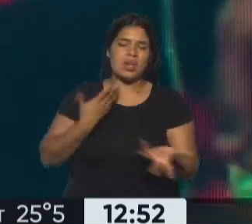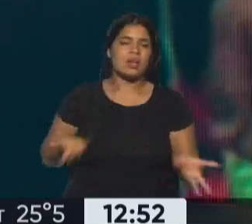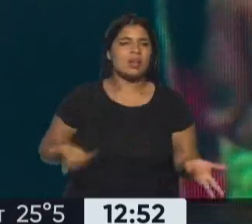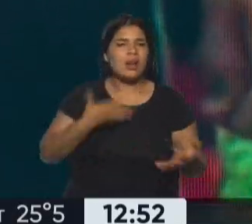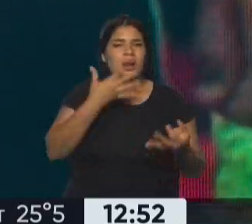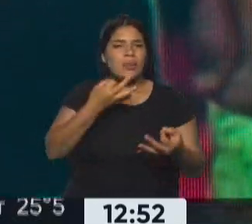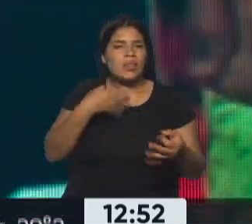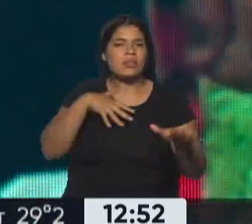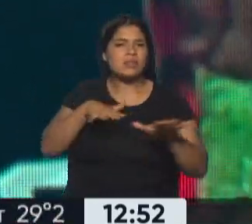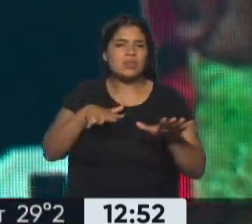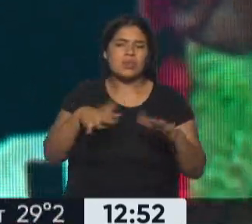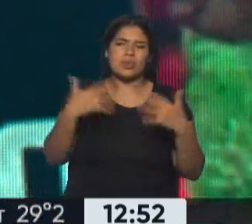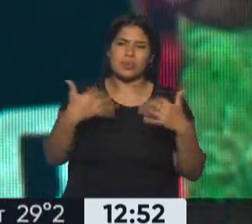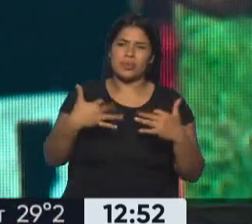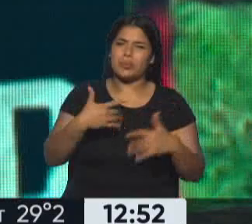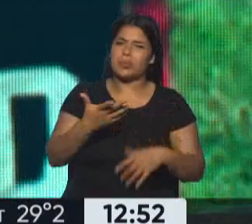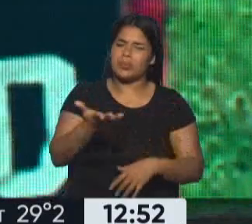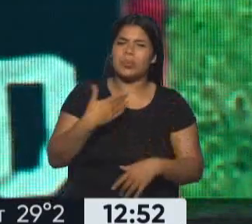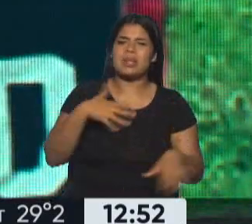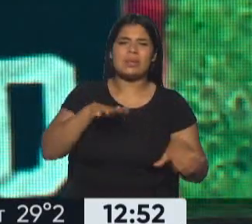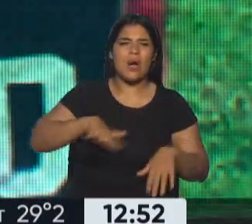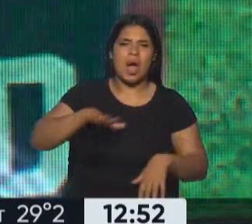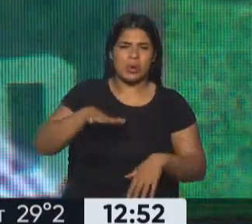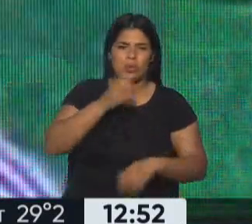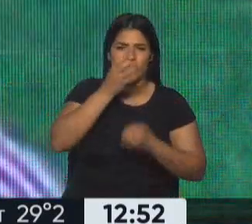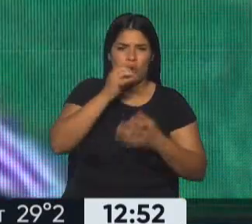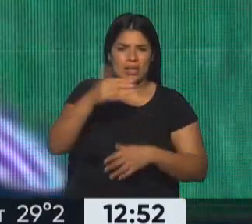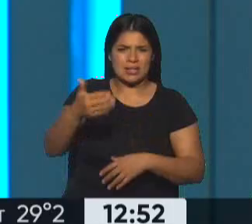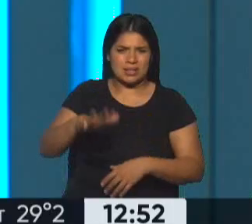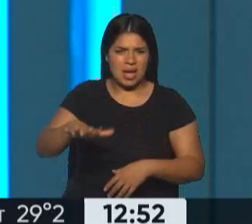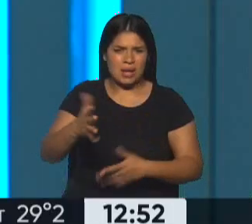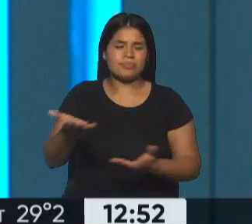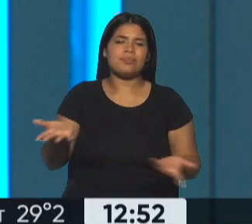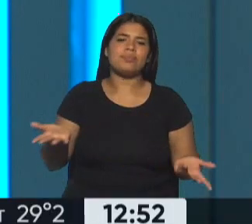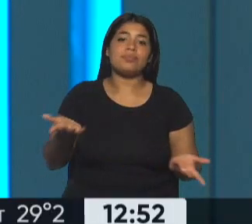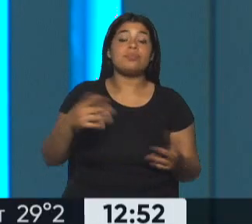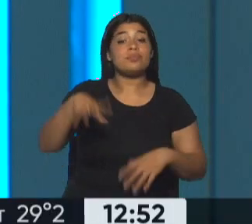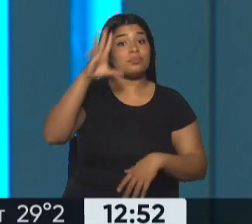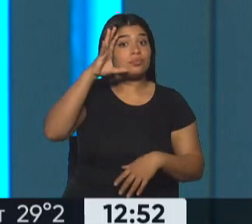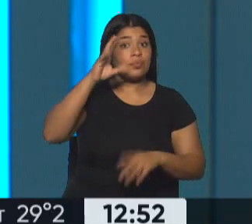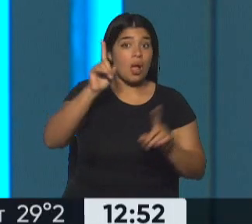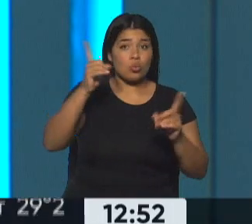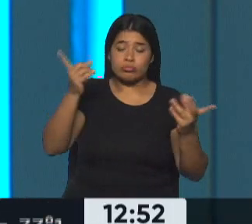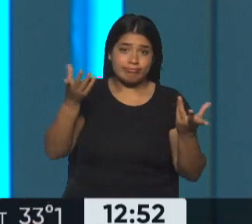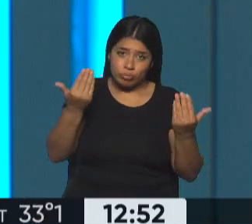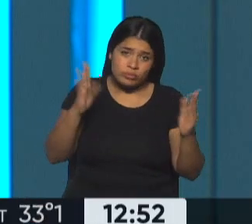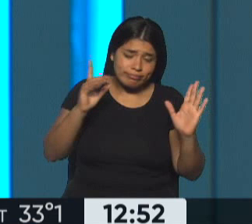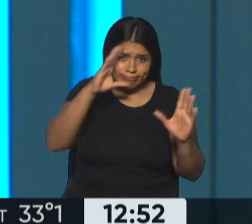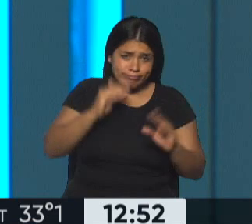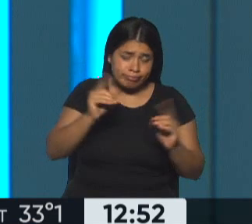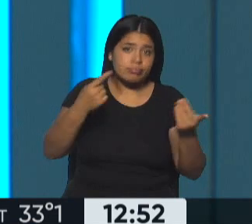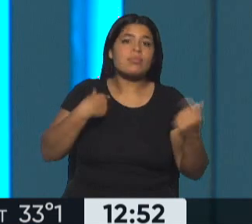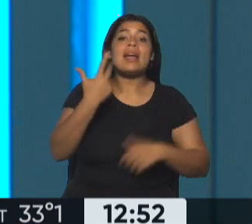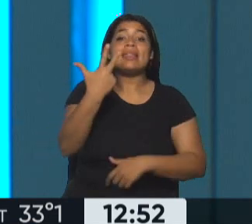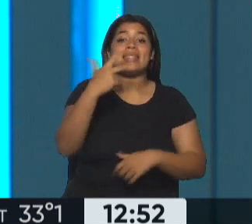nacional e internacional con lo sucedido en el barrio de floresta para quienes no lo recuerdan tres jóvenes estaban en un bar en el barrio de floresta